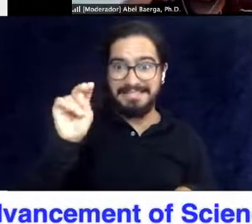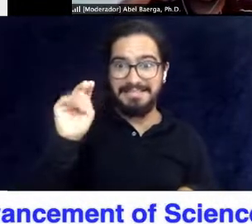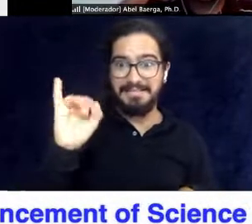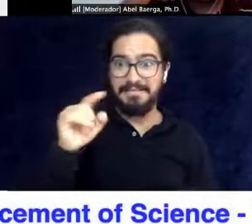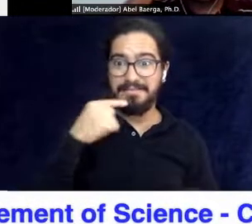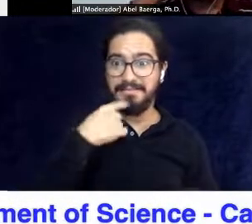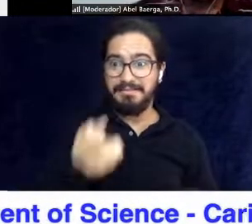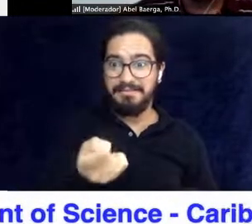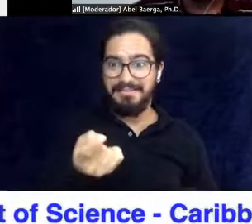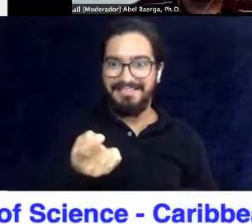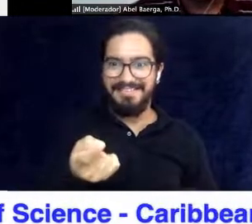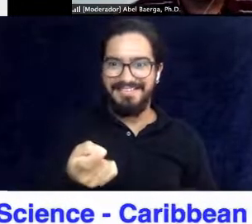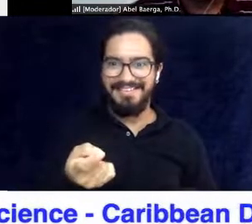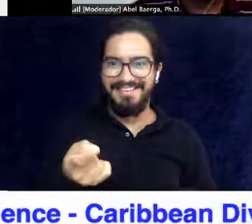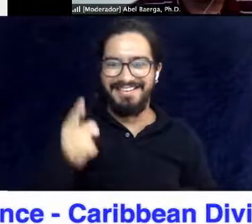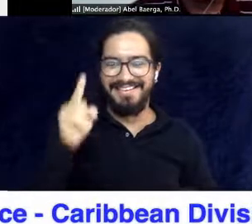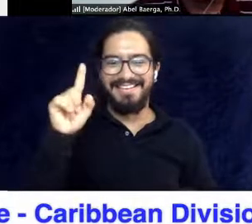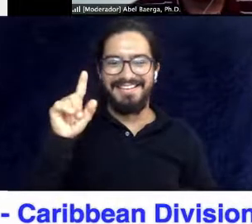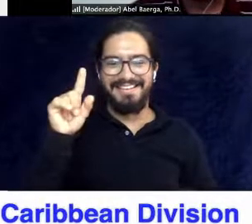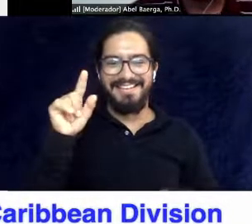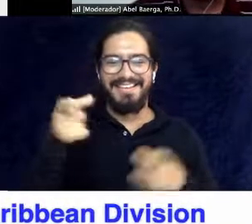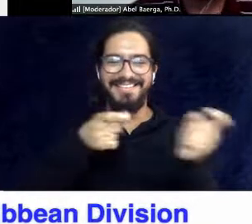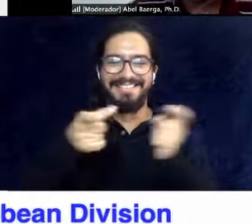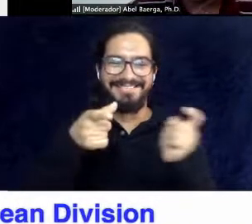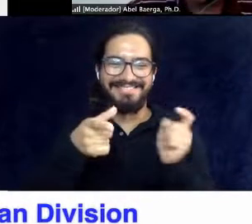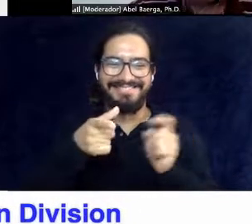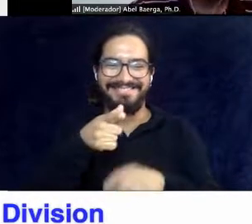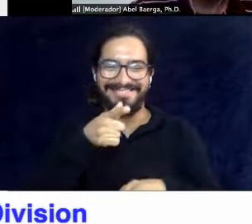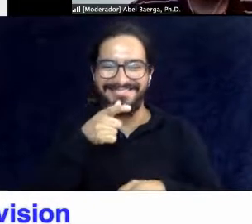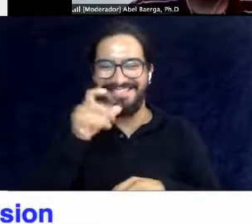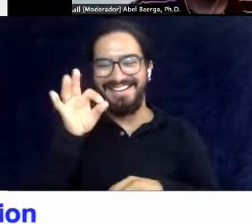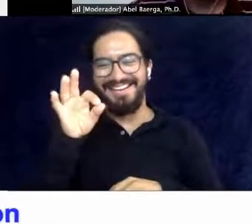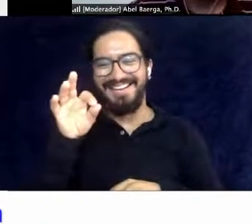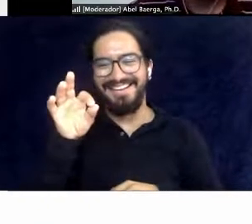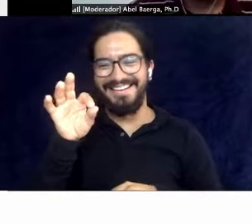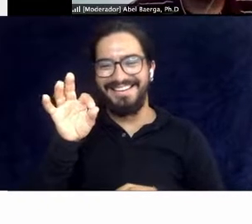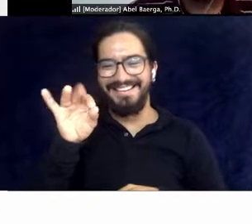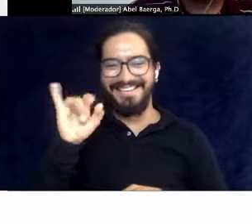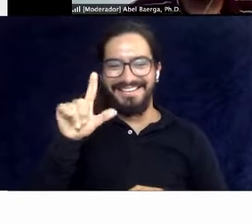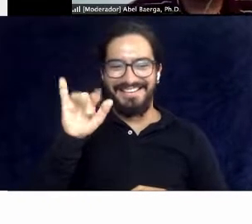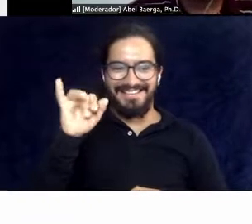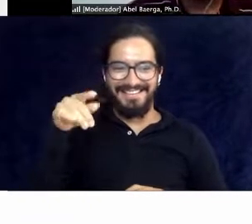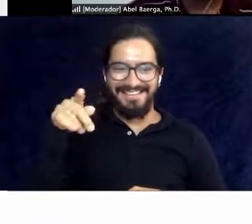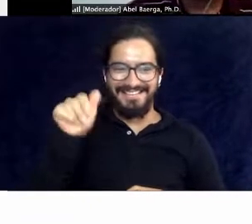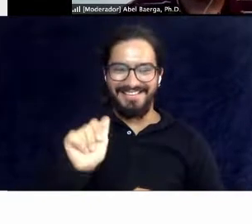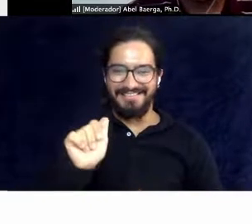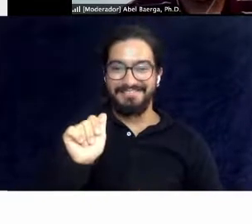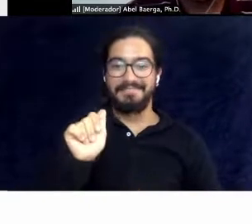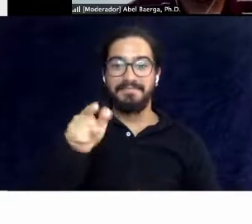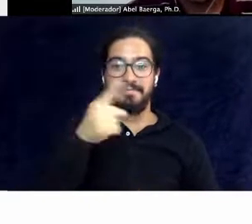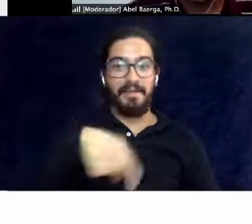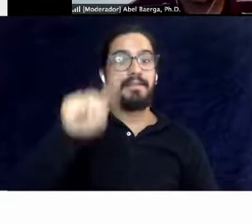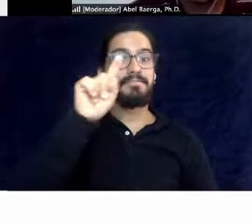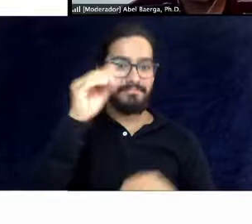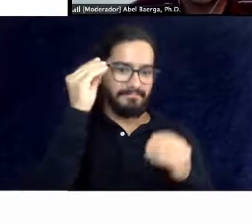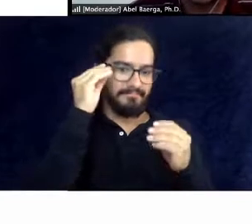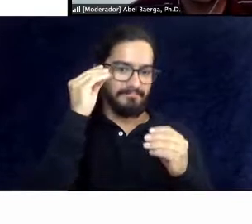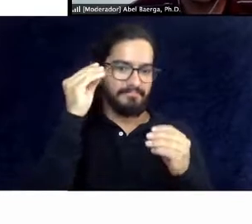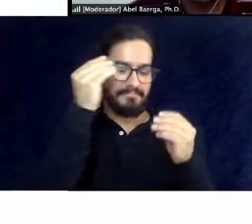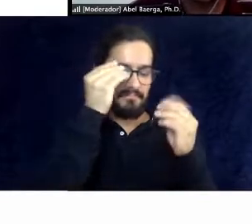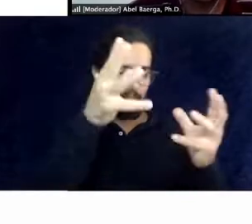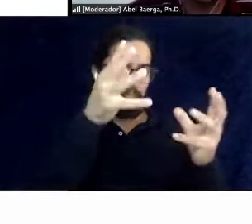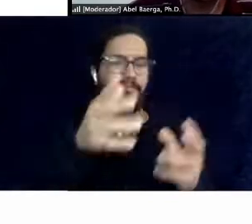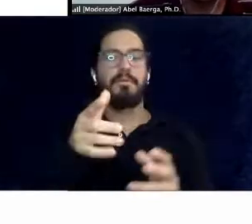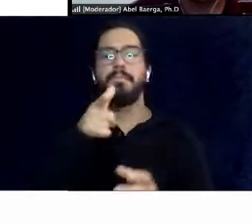tiene Filipa o lo tiene Yanis? Sí, lo tengo yo. Perfecto, pues sepan todos que sus slides los tiene Filipa Godoy y que ella va a